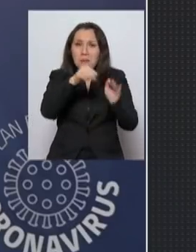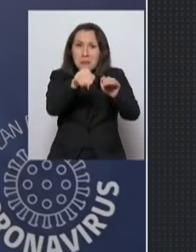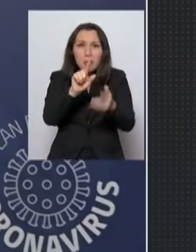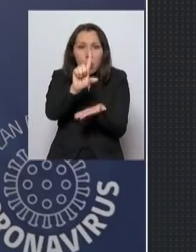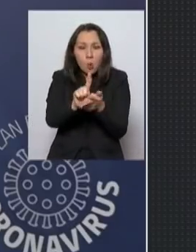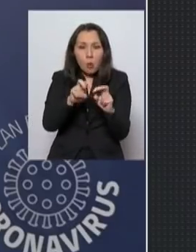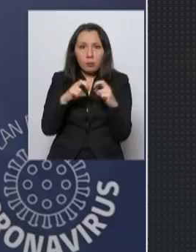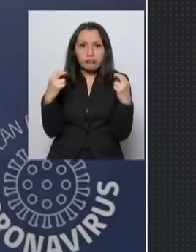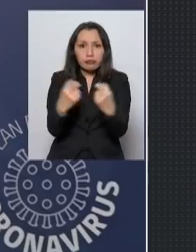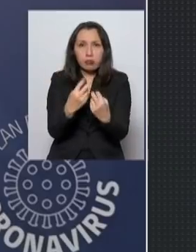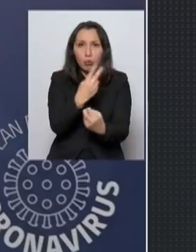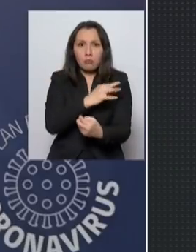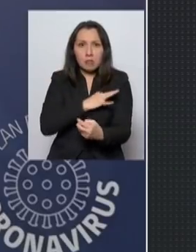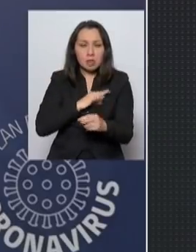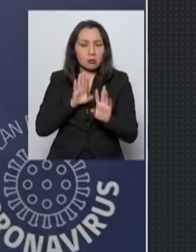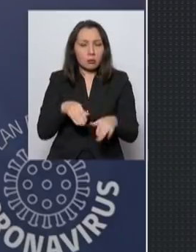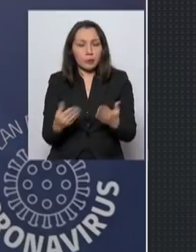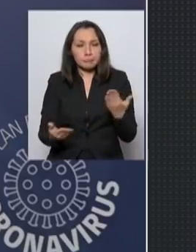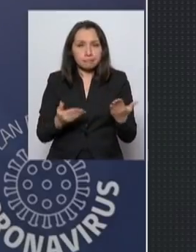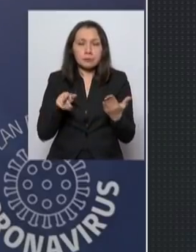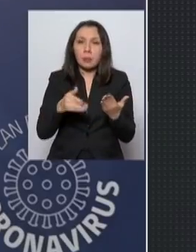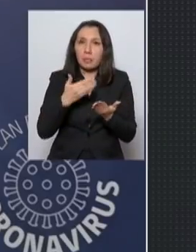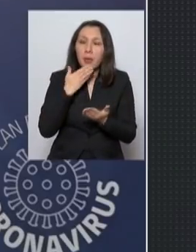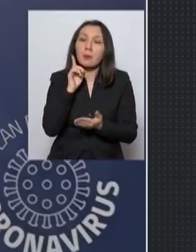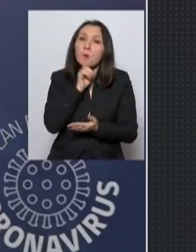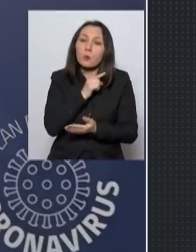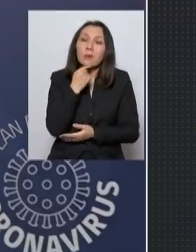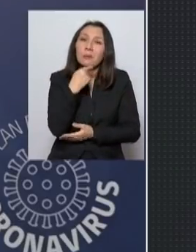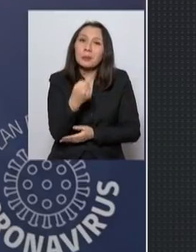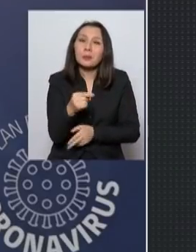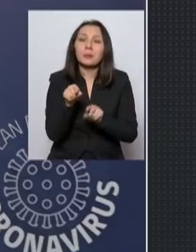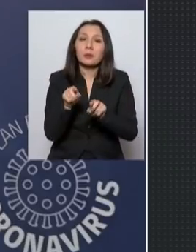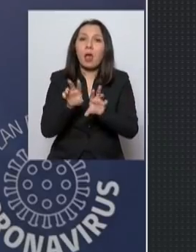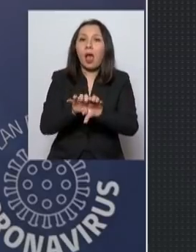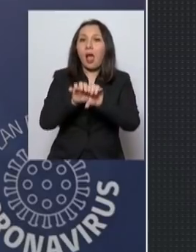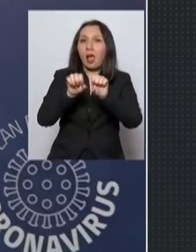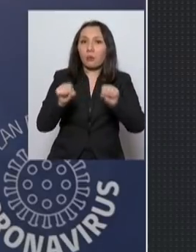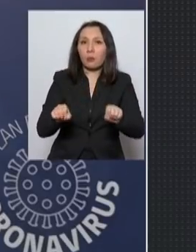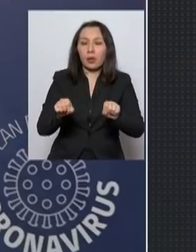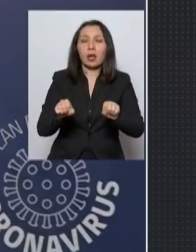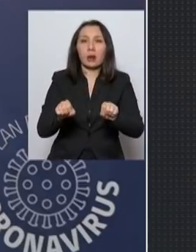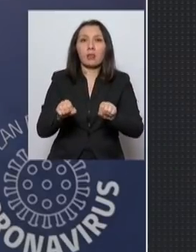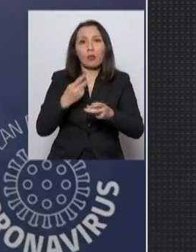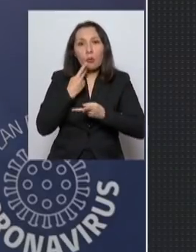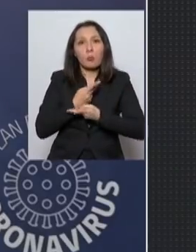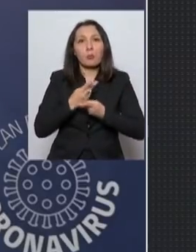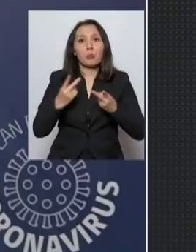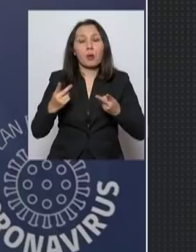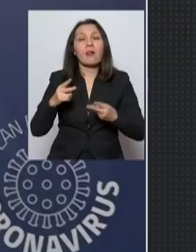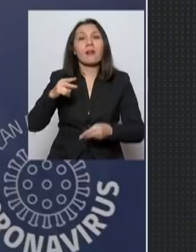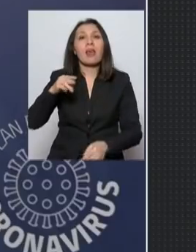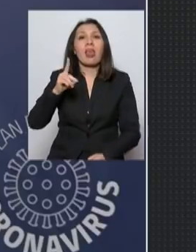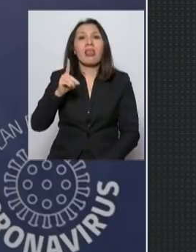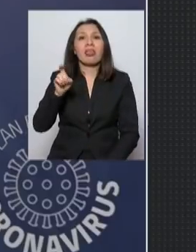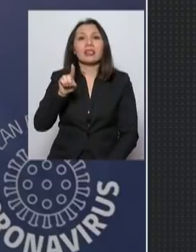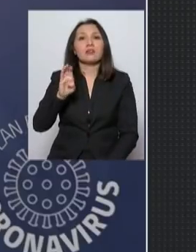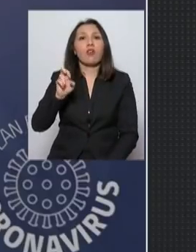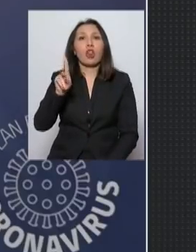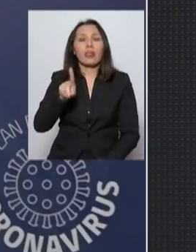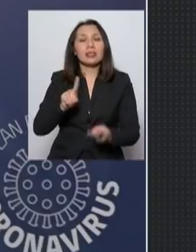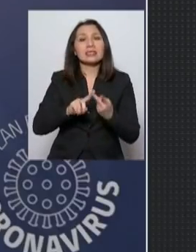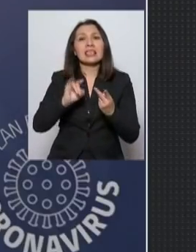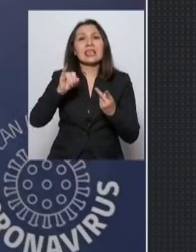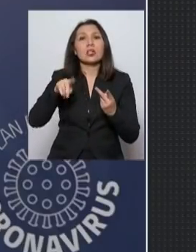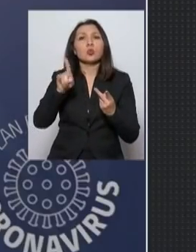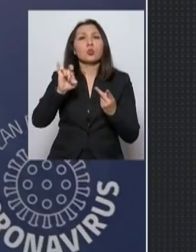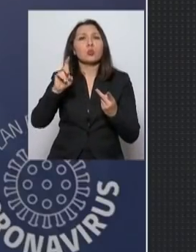donde estuvieron estos dos ministros. Y finalmente también sobre este acuerdo al que han anunciado Mario Desbordes y José Miguel Insulza, uno